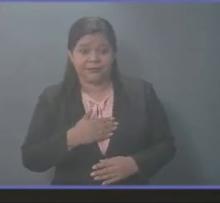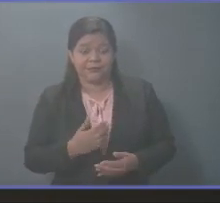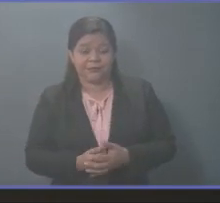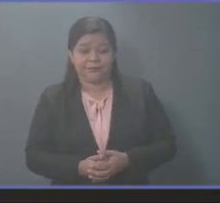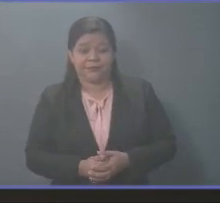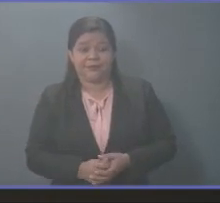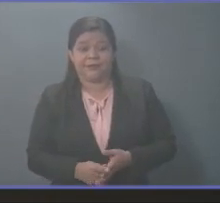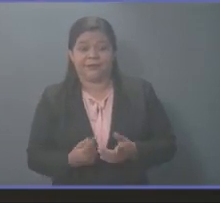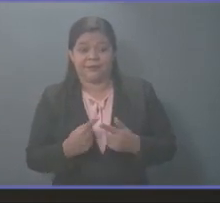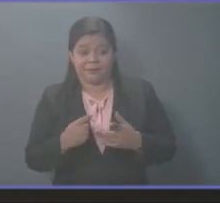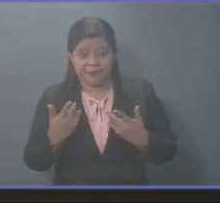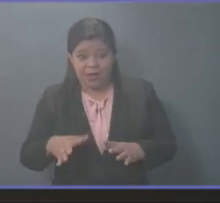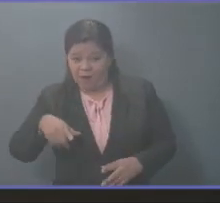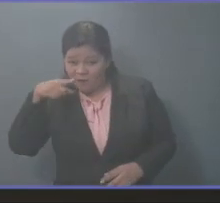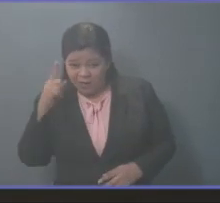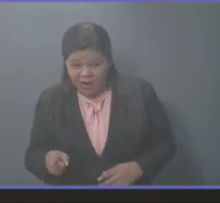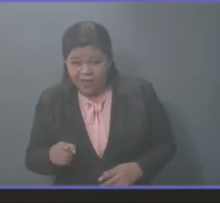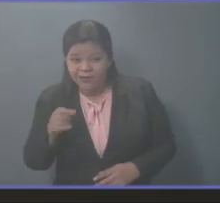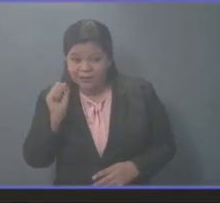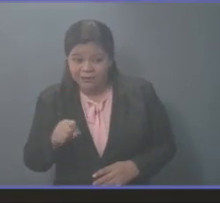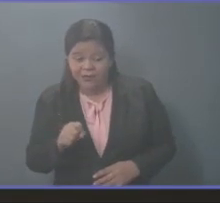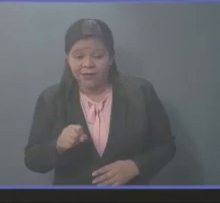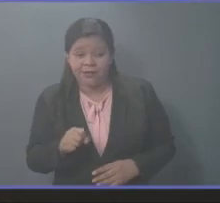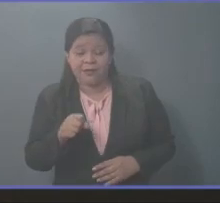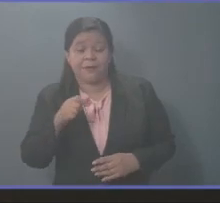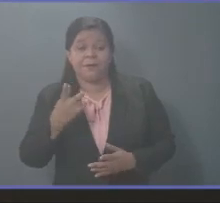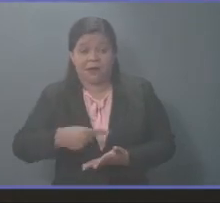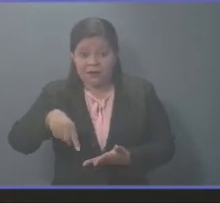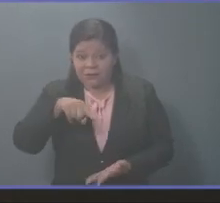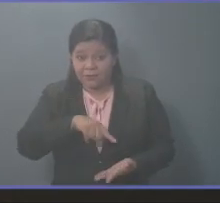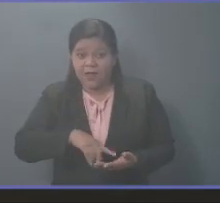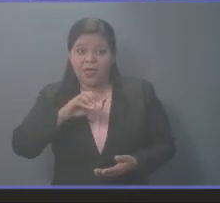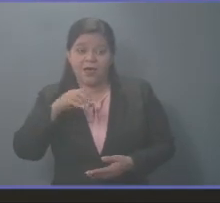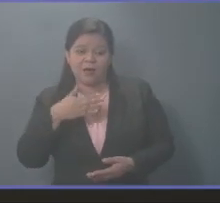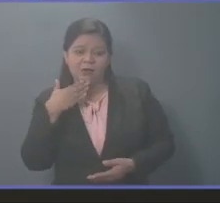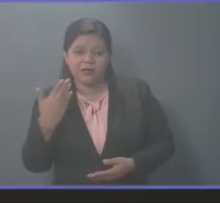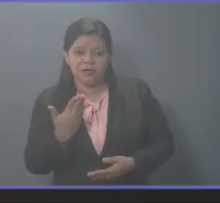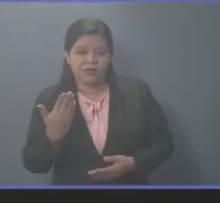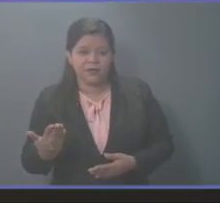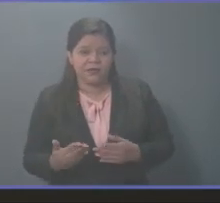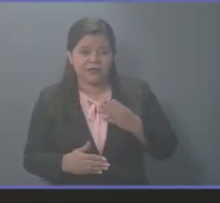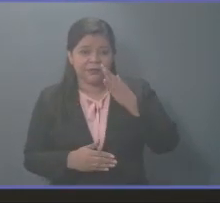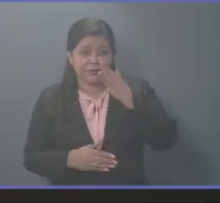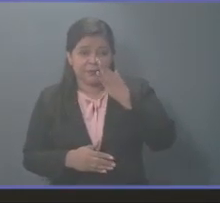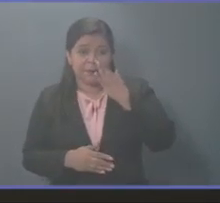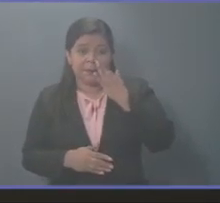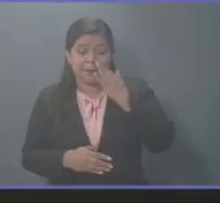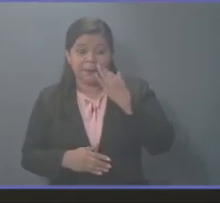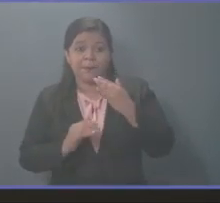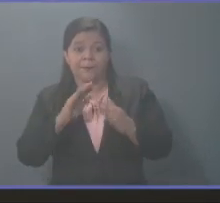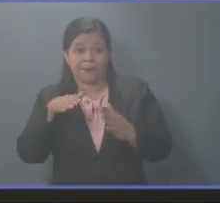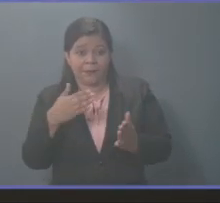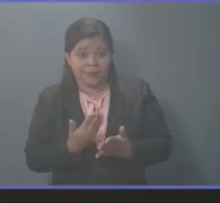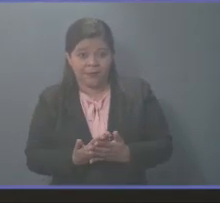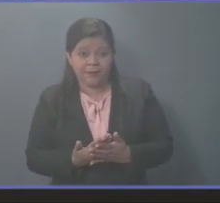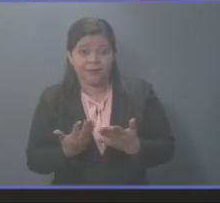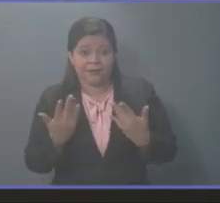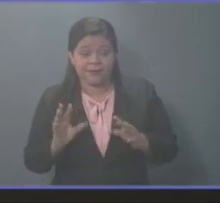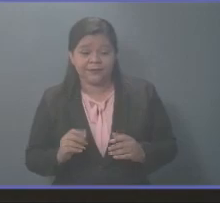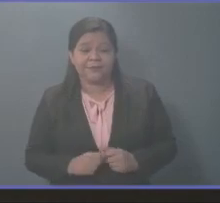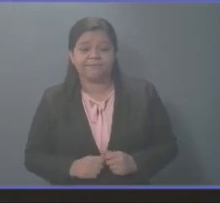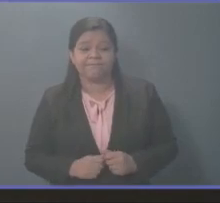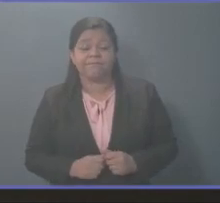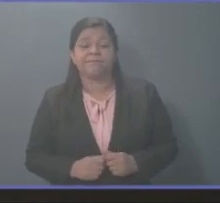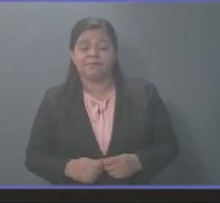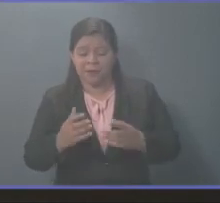Pero eso es obligatorio para la ciudad y para el campo, es decir, lo urbano y lo rural.